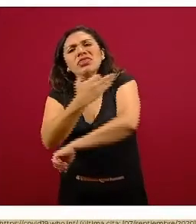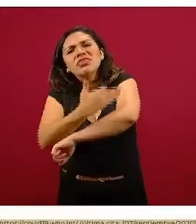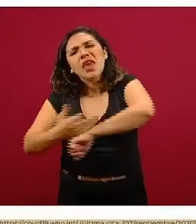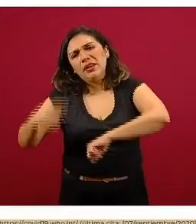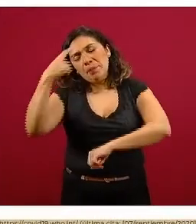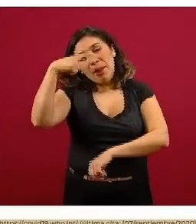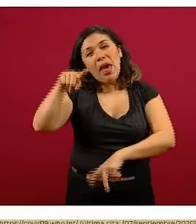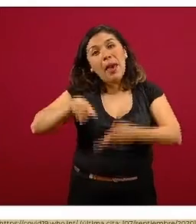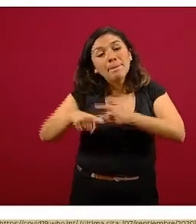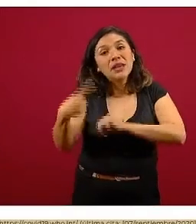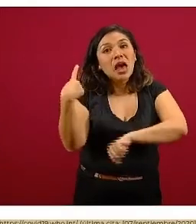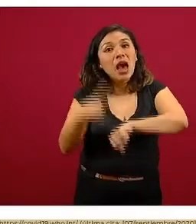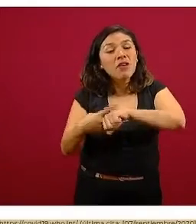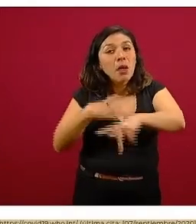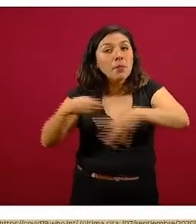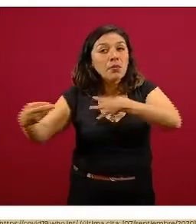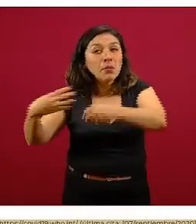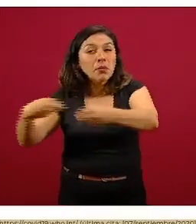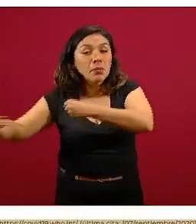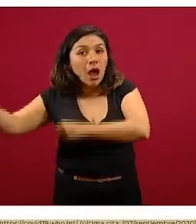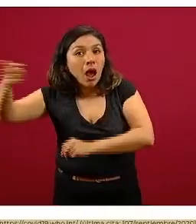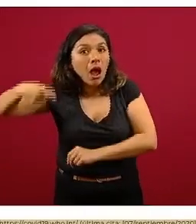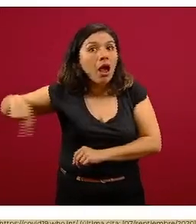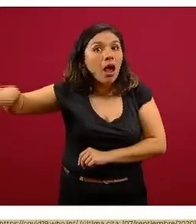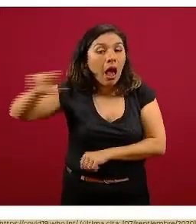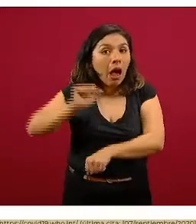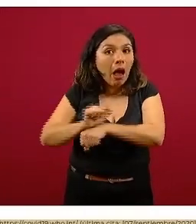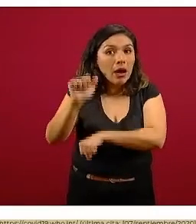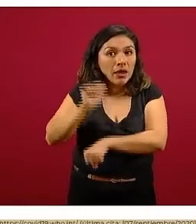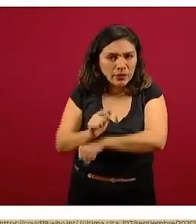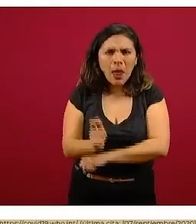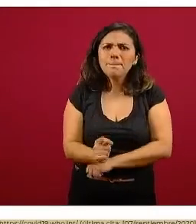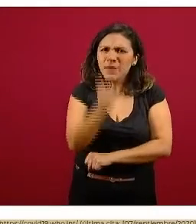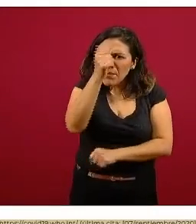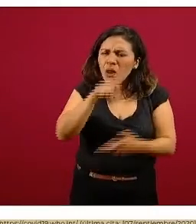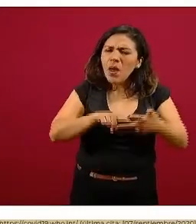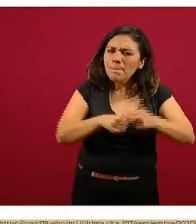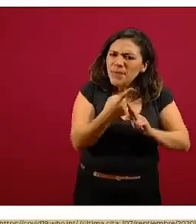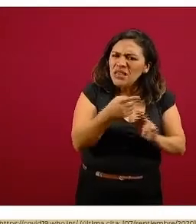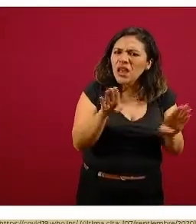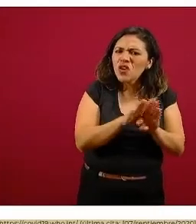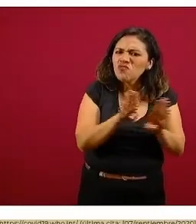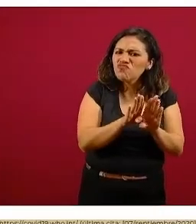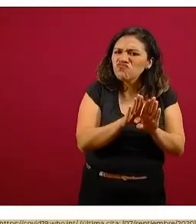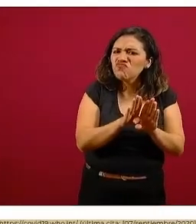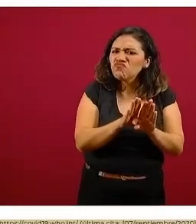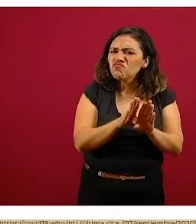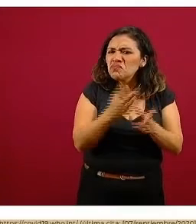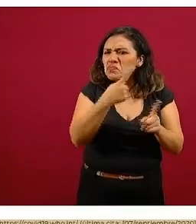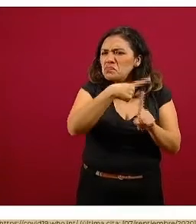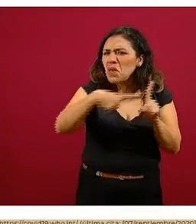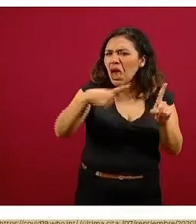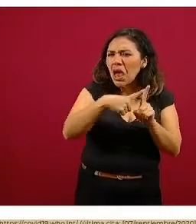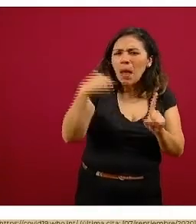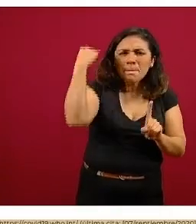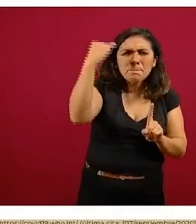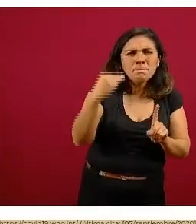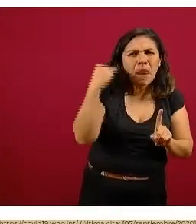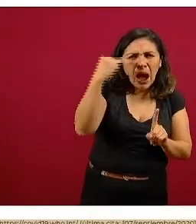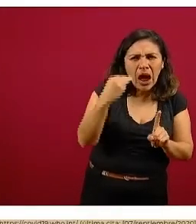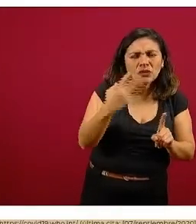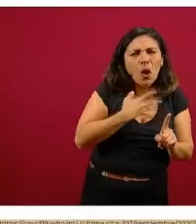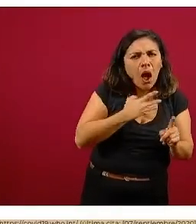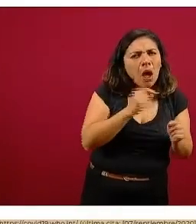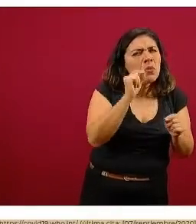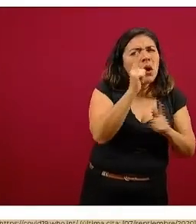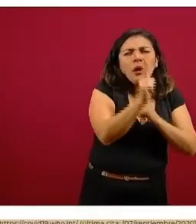como tal, con circulación como ellos. Si bien es cierto, sus primeros casos se dieron desde prácticamente mediados, fines de marzo, tuvieron